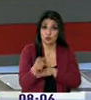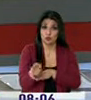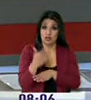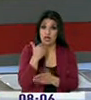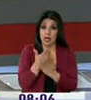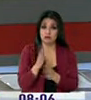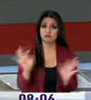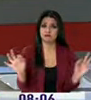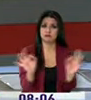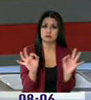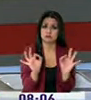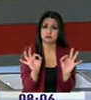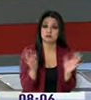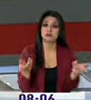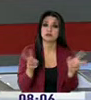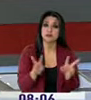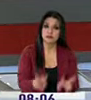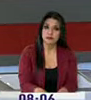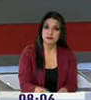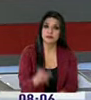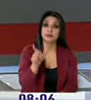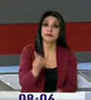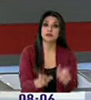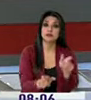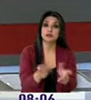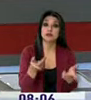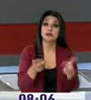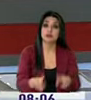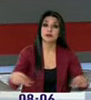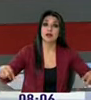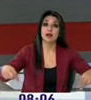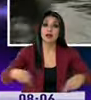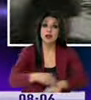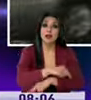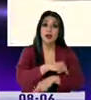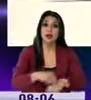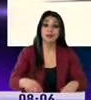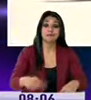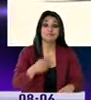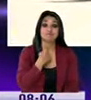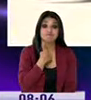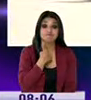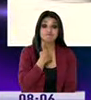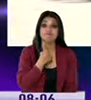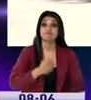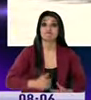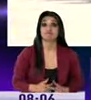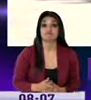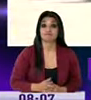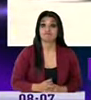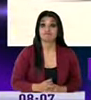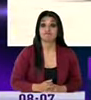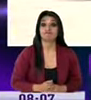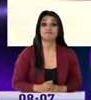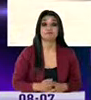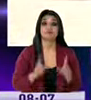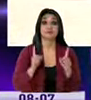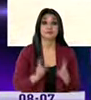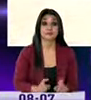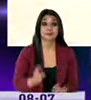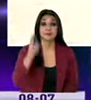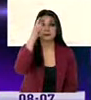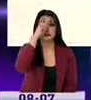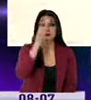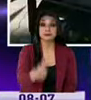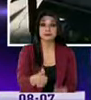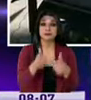finalidad de esa vía. Y por otro lado, la gente también se cruza por donde quiera. Esto, vecinos queridos, hay que